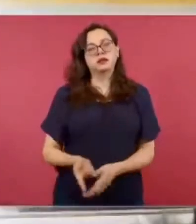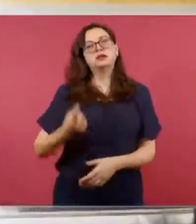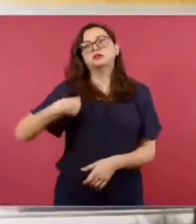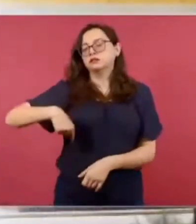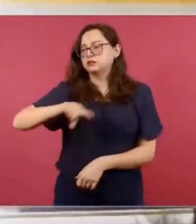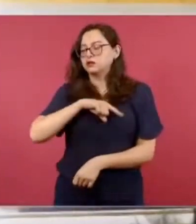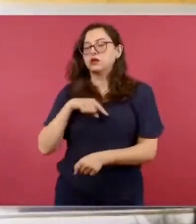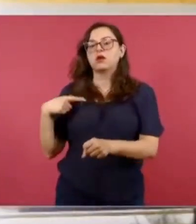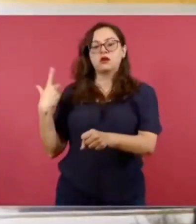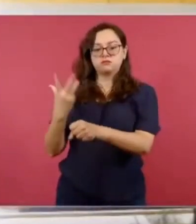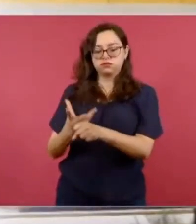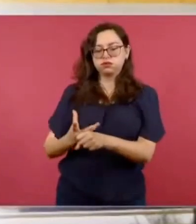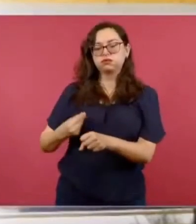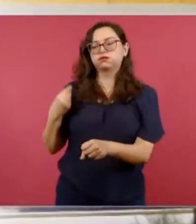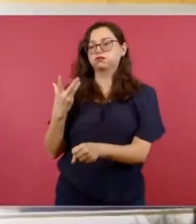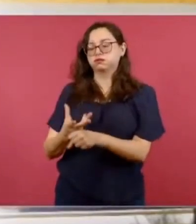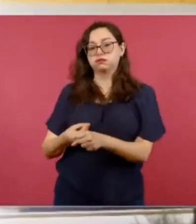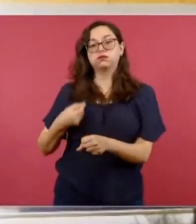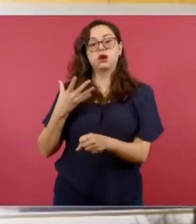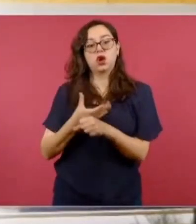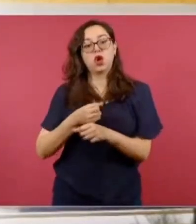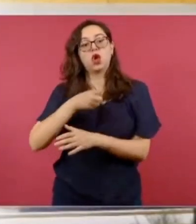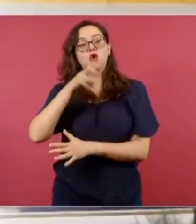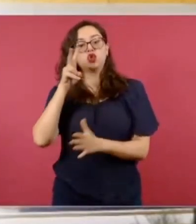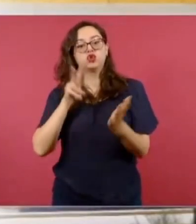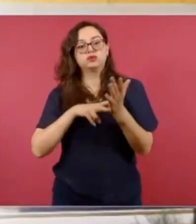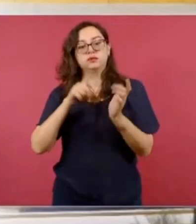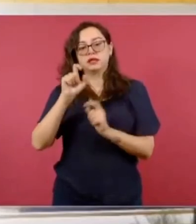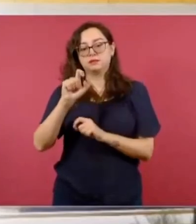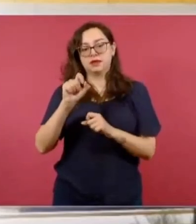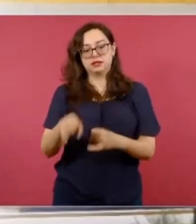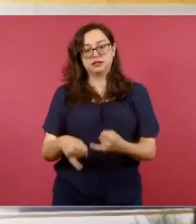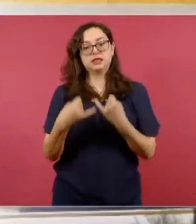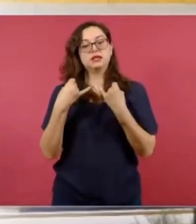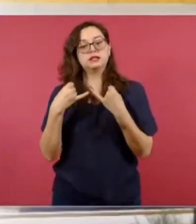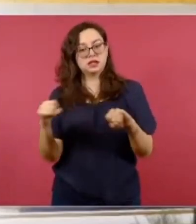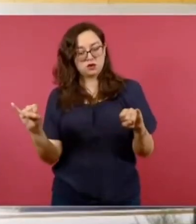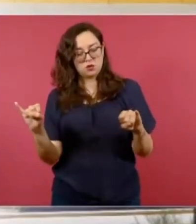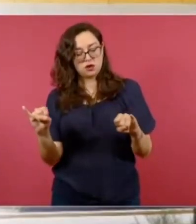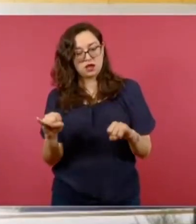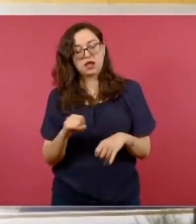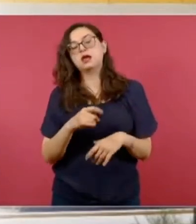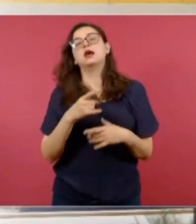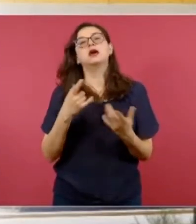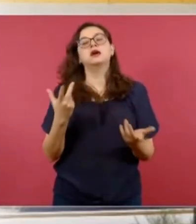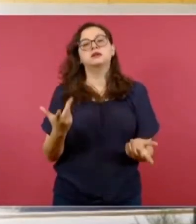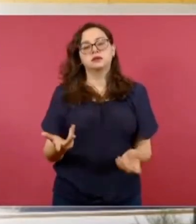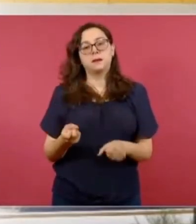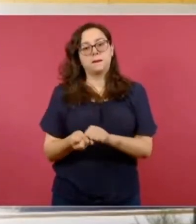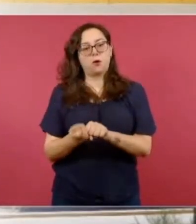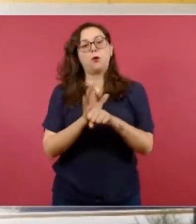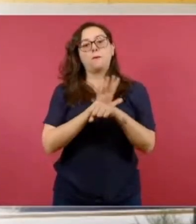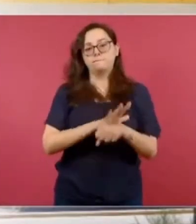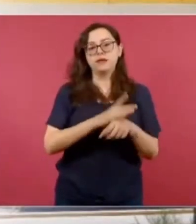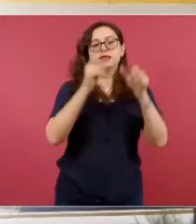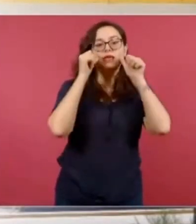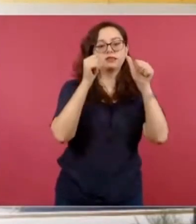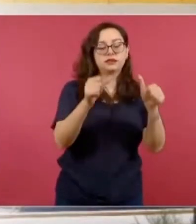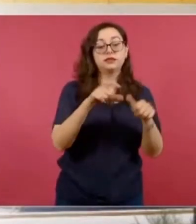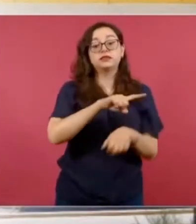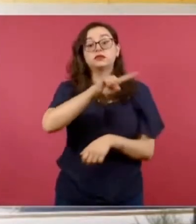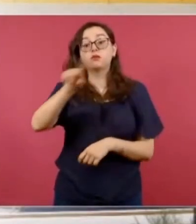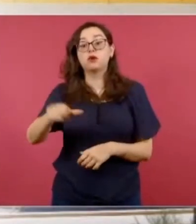de COVID y se puso en operaciones por IMSS Bienestar en 2023. Fue una inversión